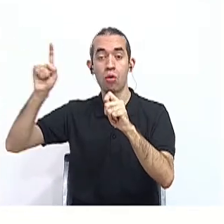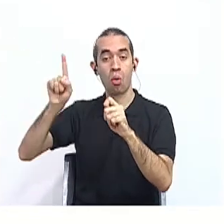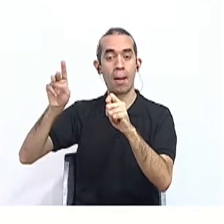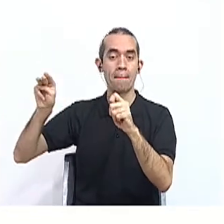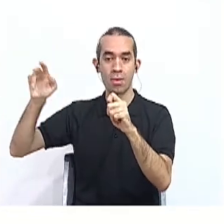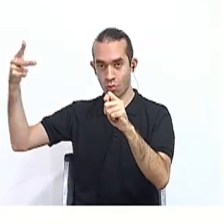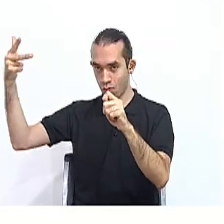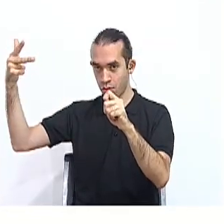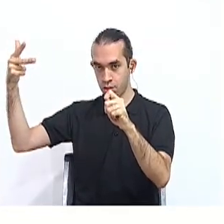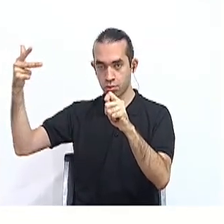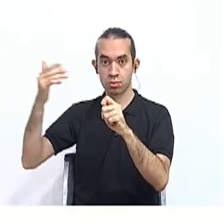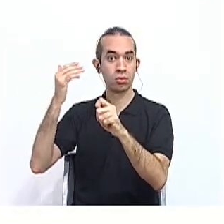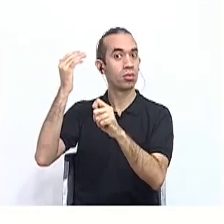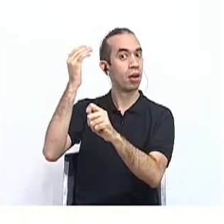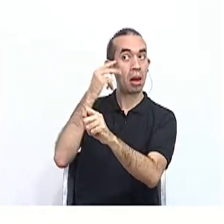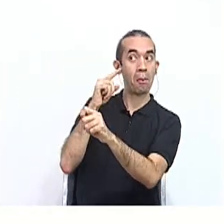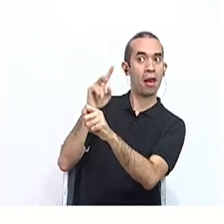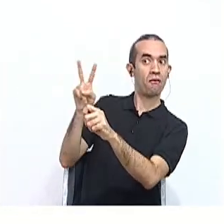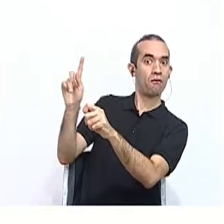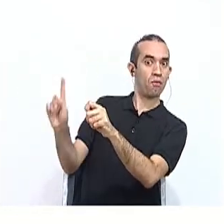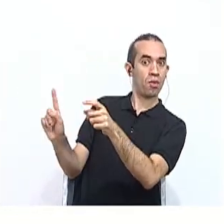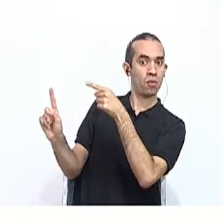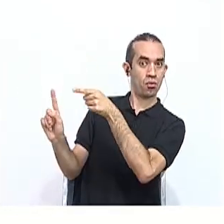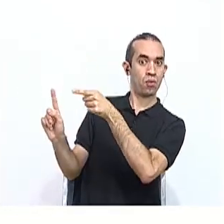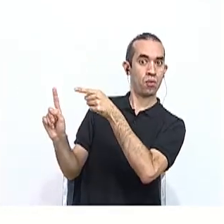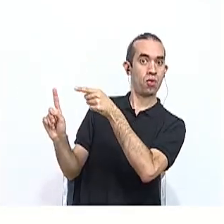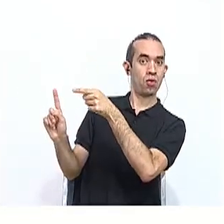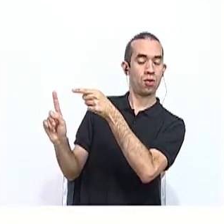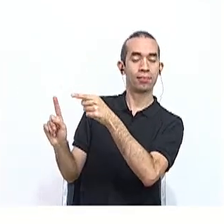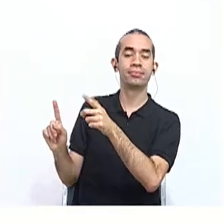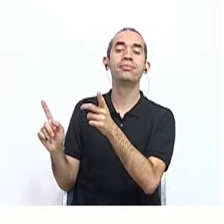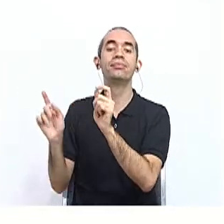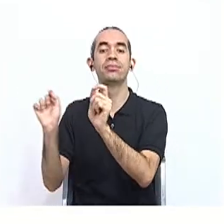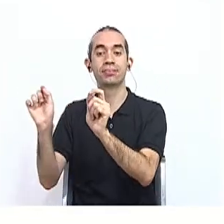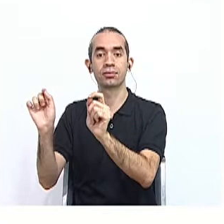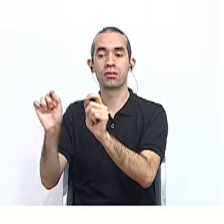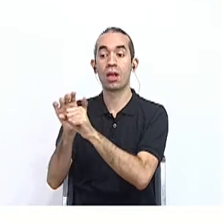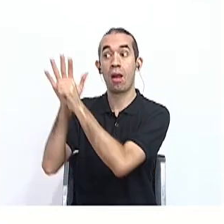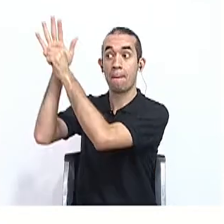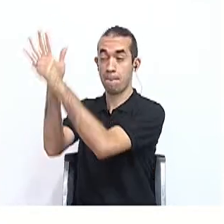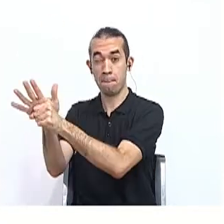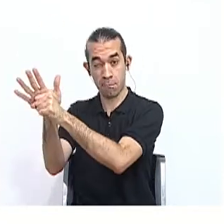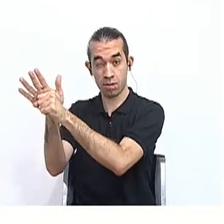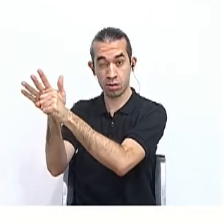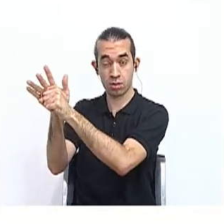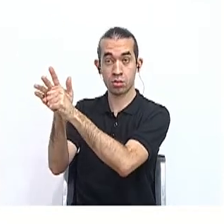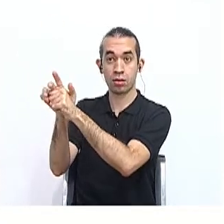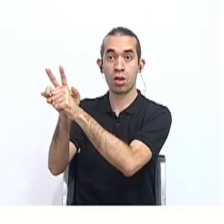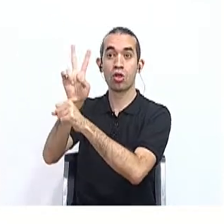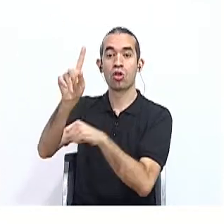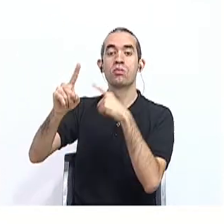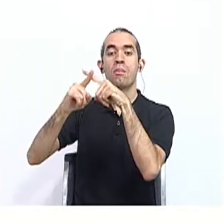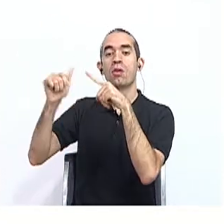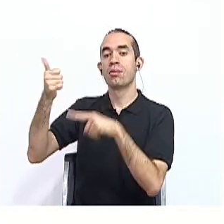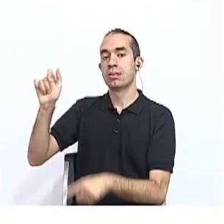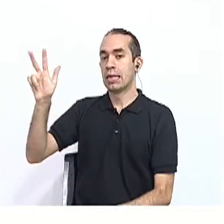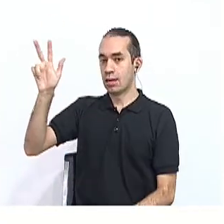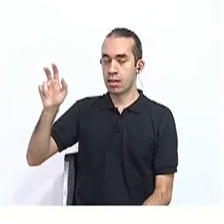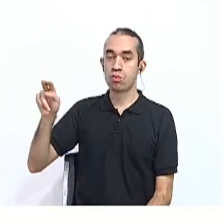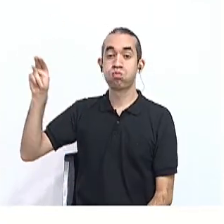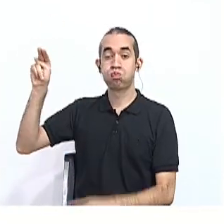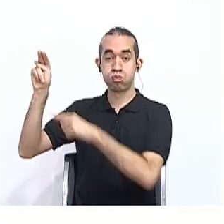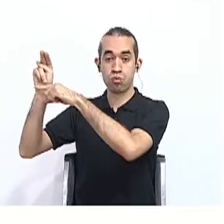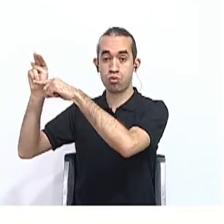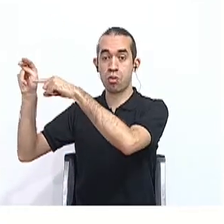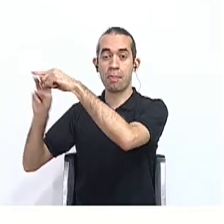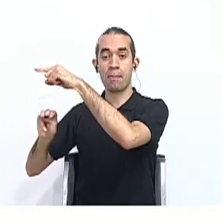vean que ya tenemos el primer volumen, volumen 1, a una presión de 2 por 10 a la 3 newton por